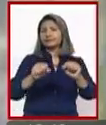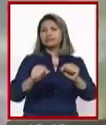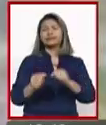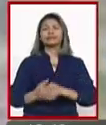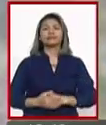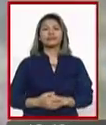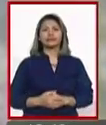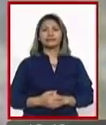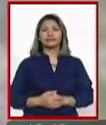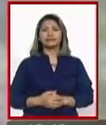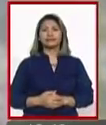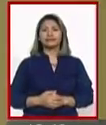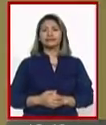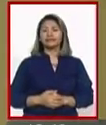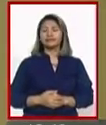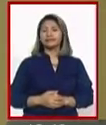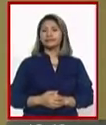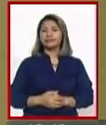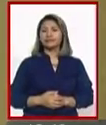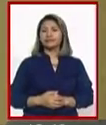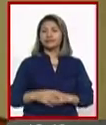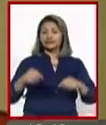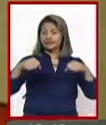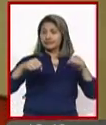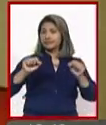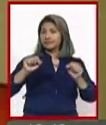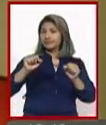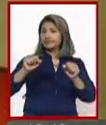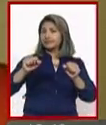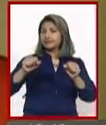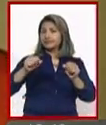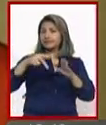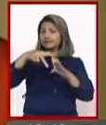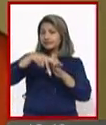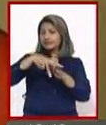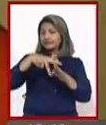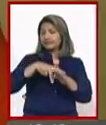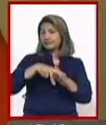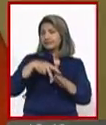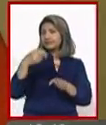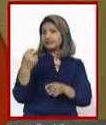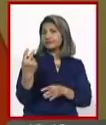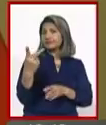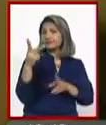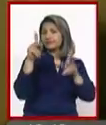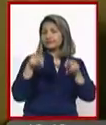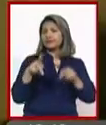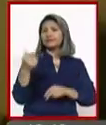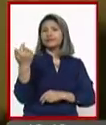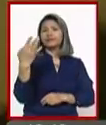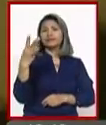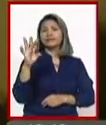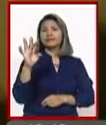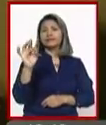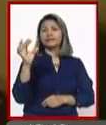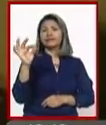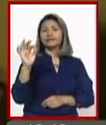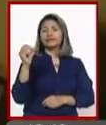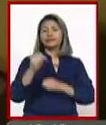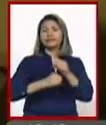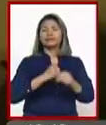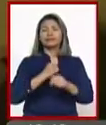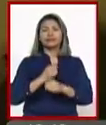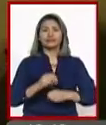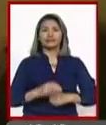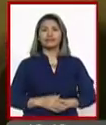En esta motocicleta estaba el conductor, un menor de edad, de 17 años, y otra persona de 18 años.